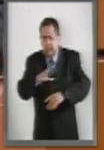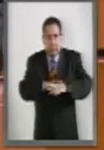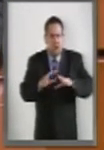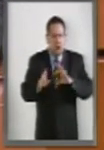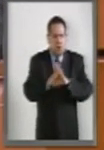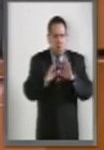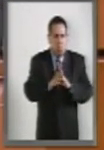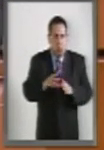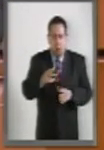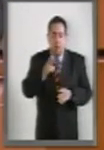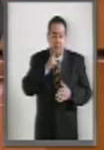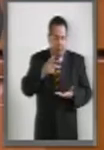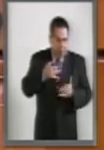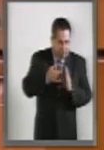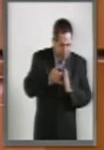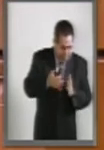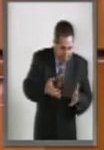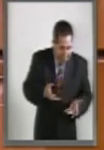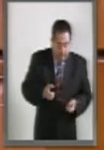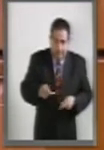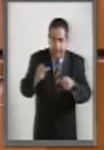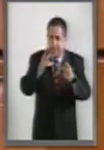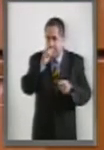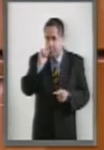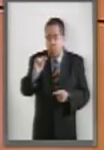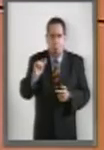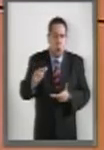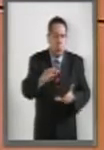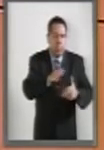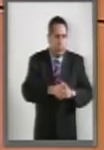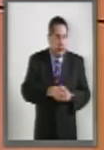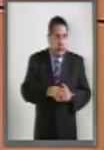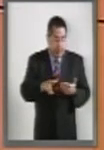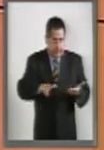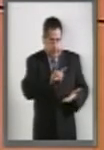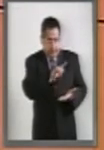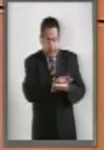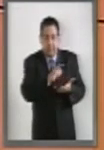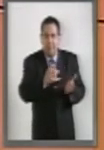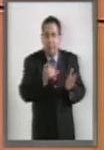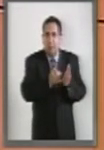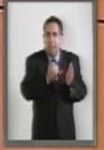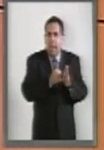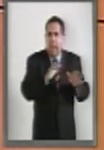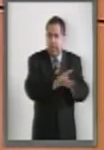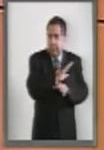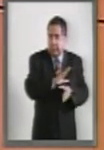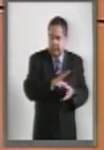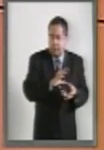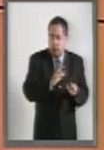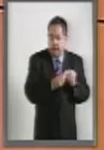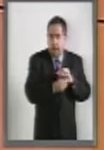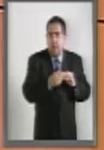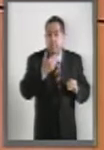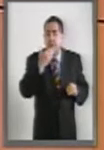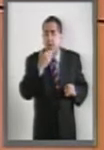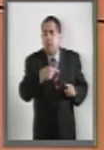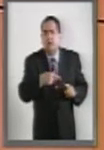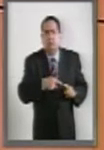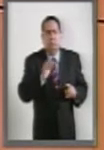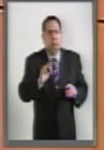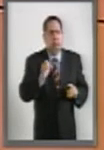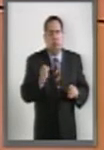de hidrocarburos. La reforma hacendaria, oportunamente presentada por el Ejecutivo Federal y